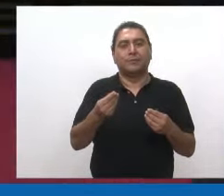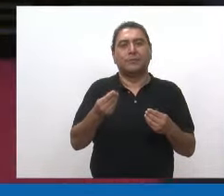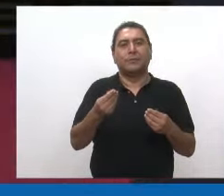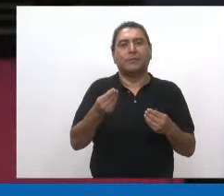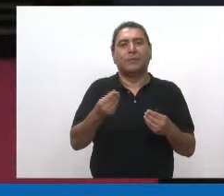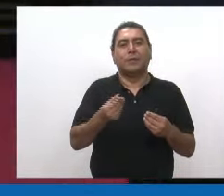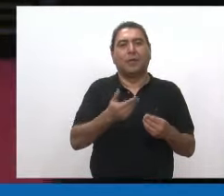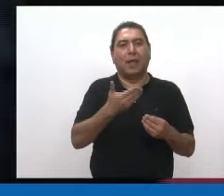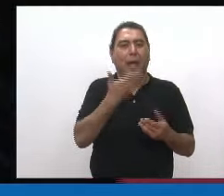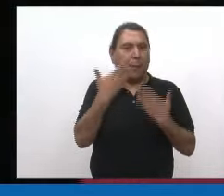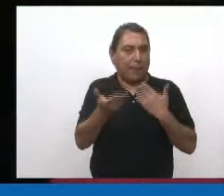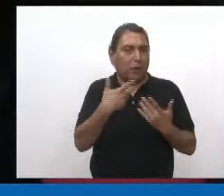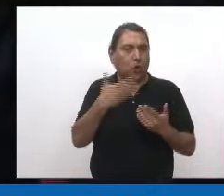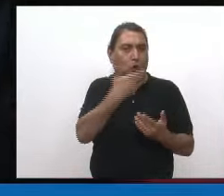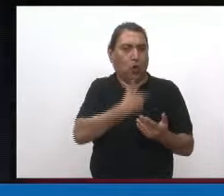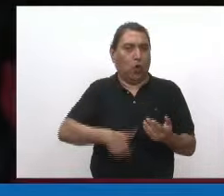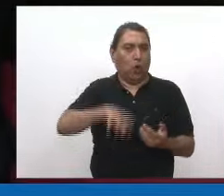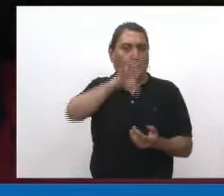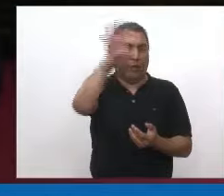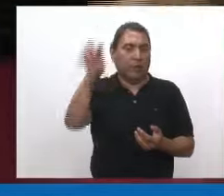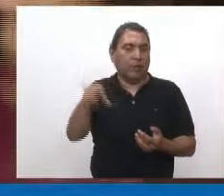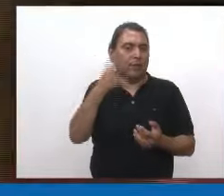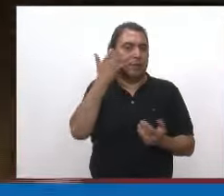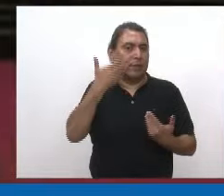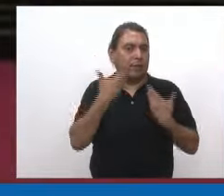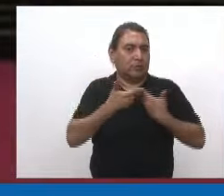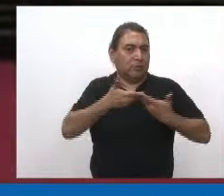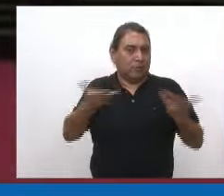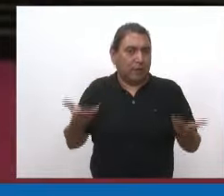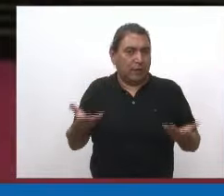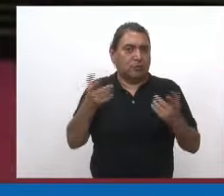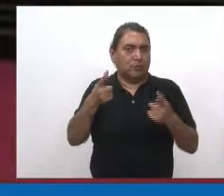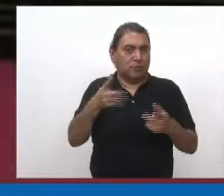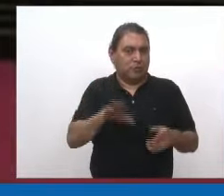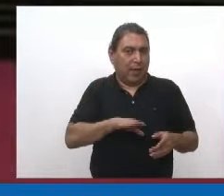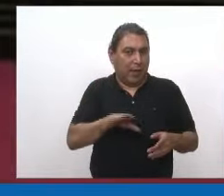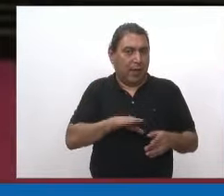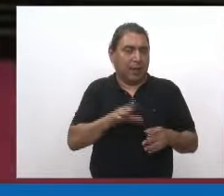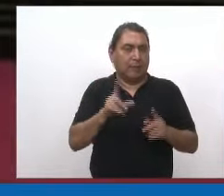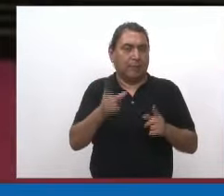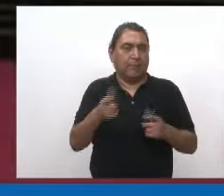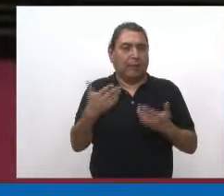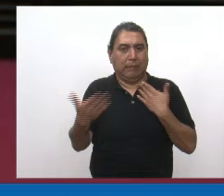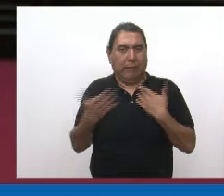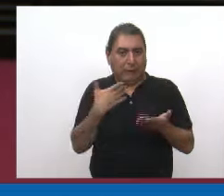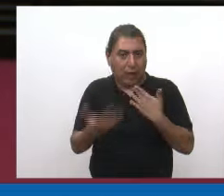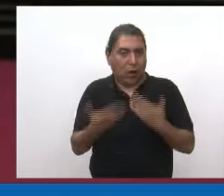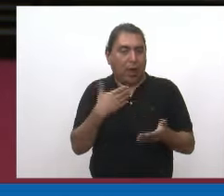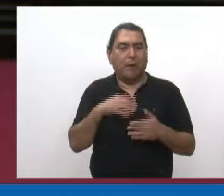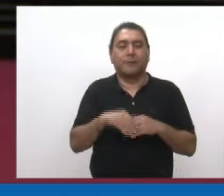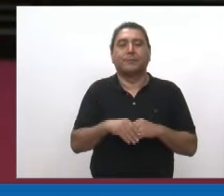de hablar con los gobernadores que han demostrado su intención de diálogo.